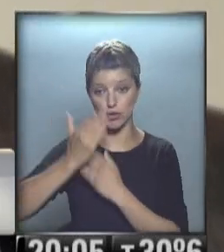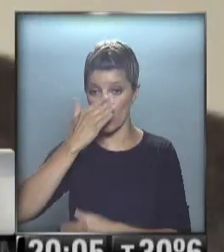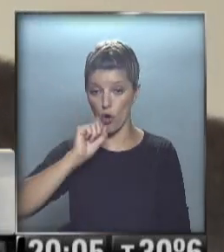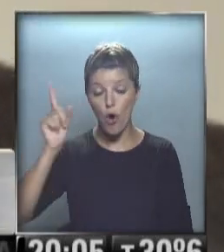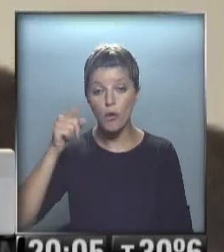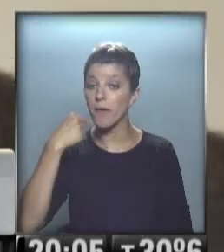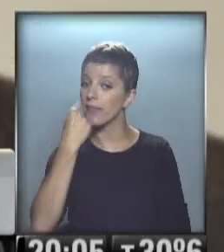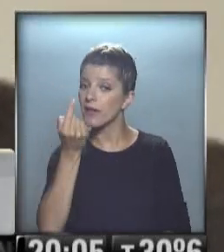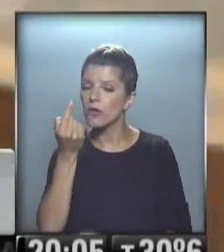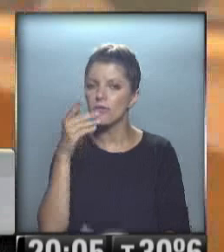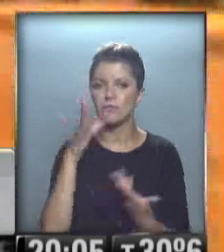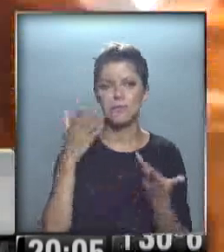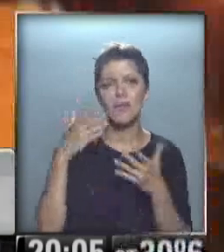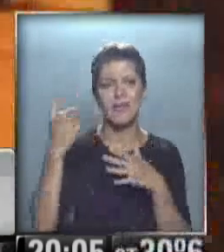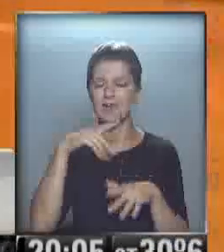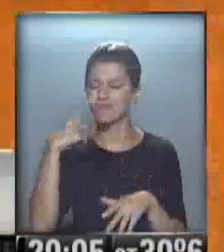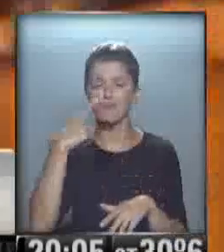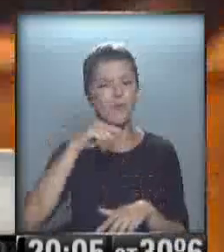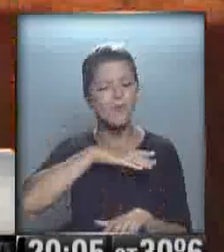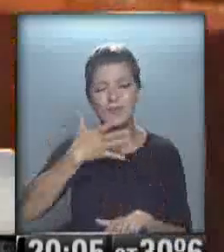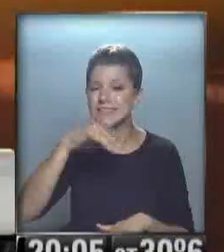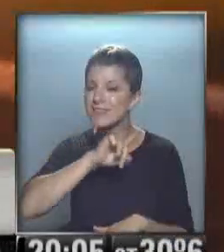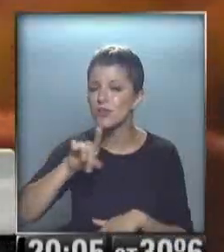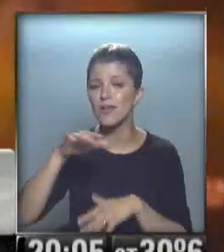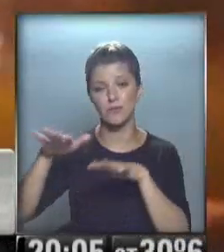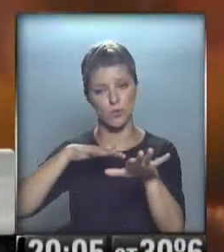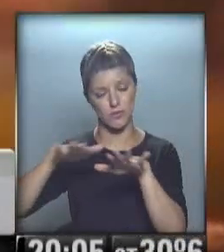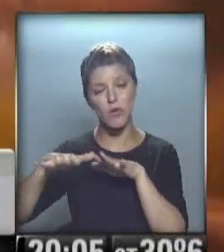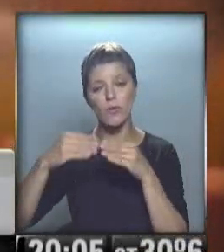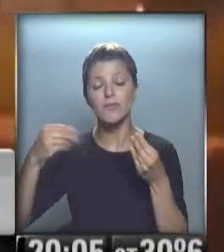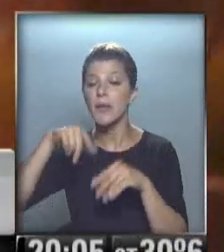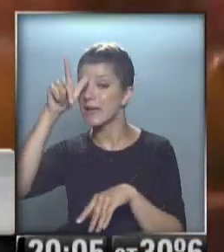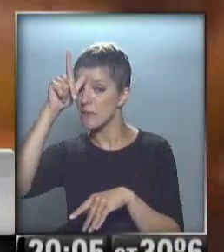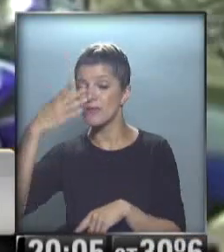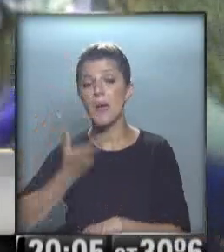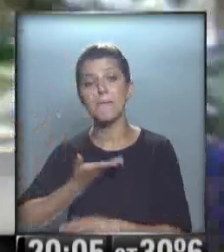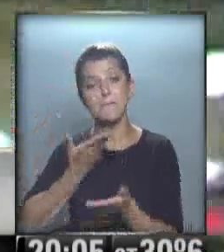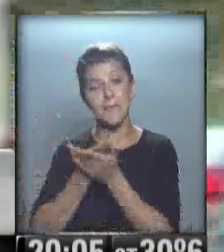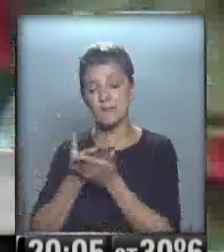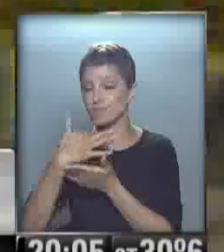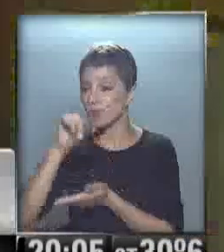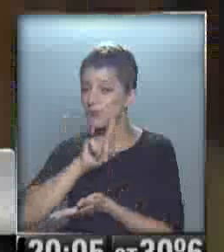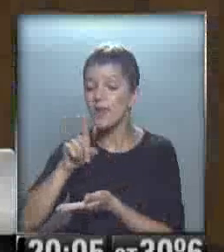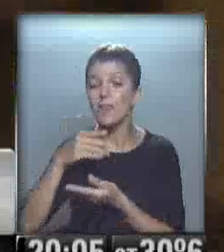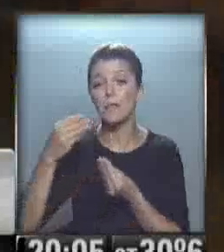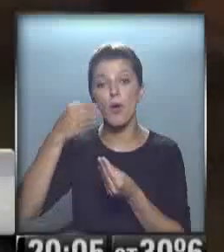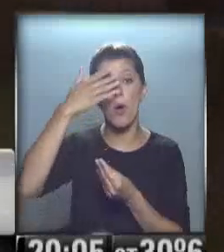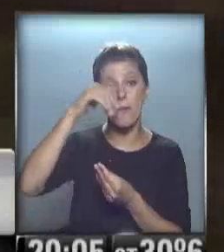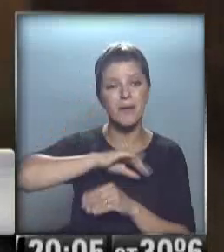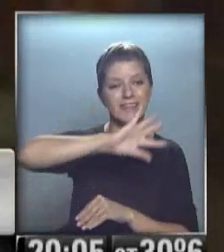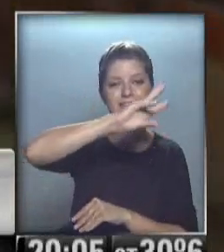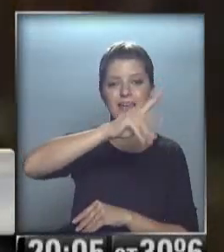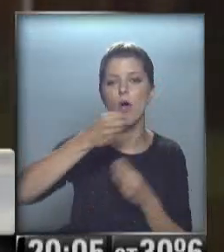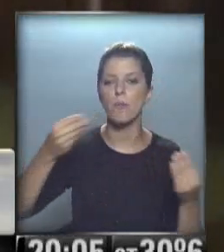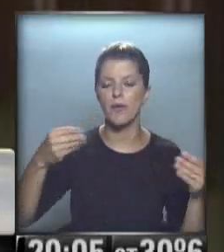que no hubo una valoración de la dimensión del reclamo salarial de la policía y consideró que los saqueos fueron llevados adelante